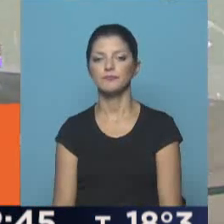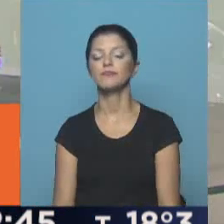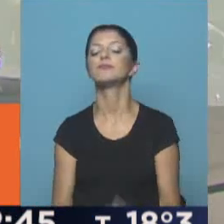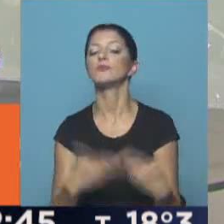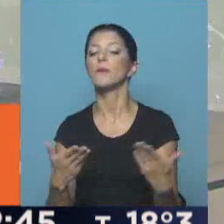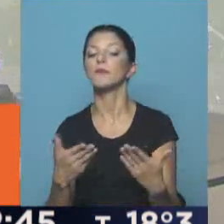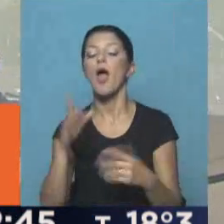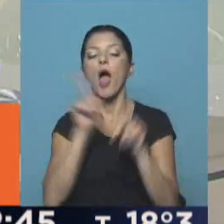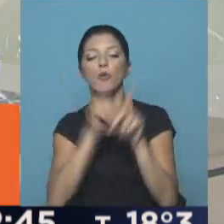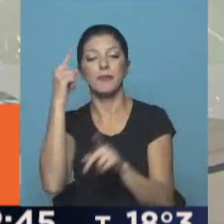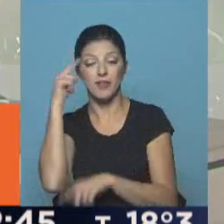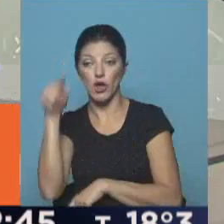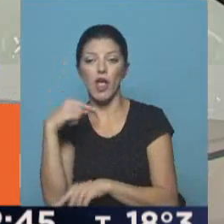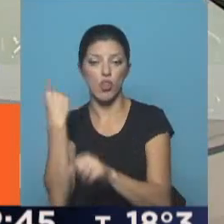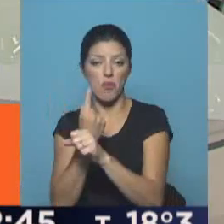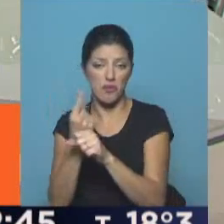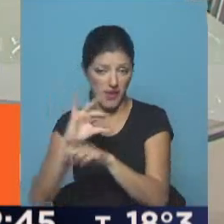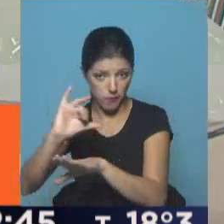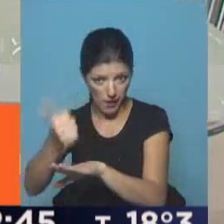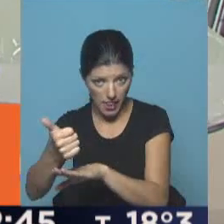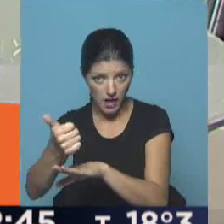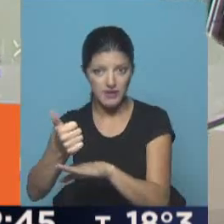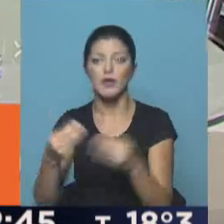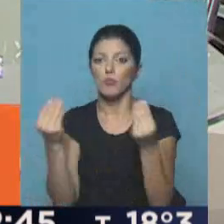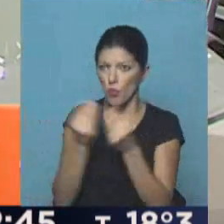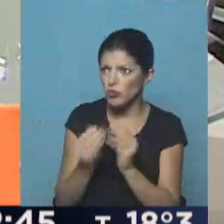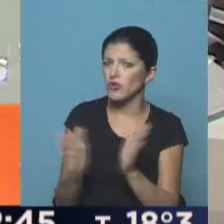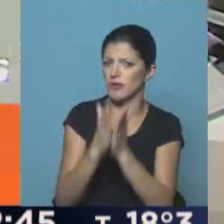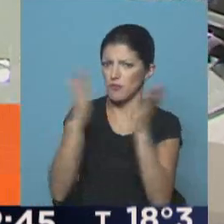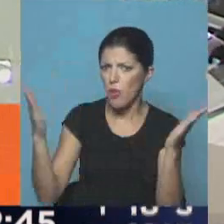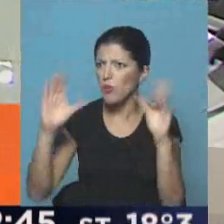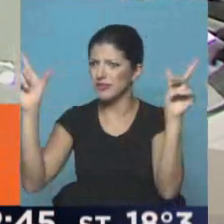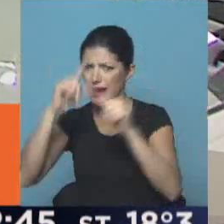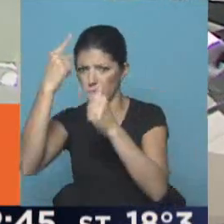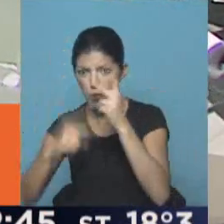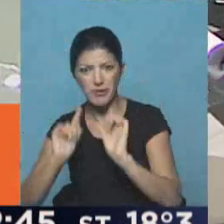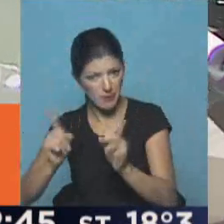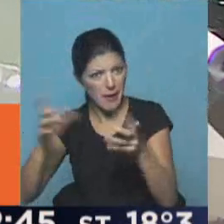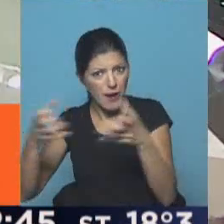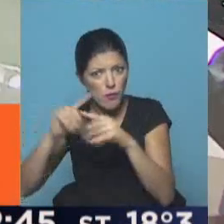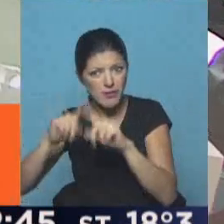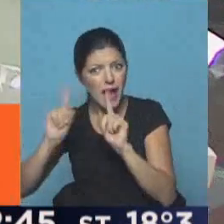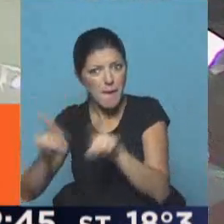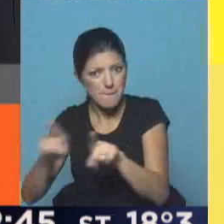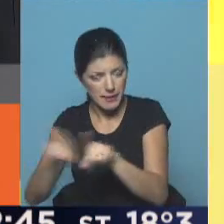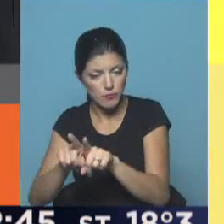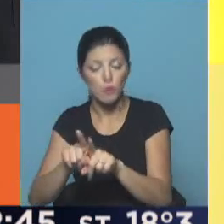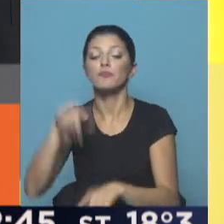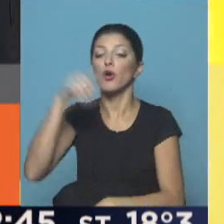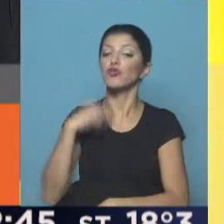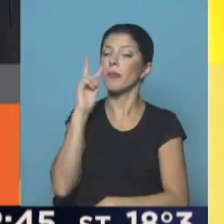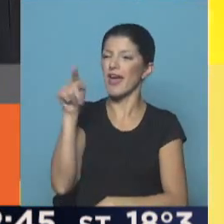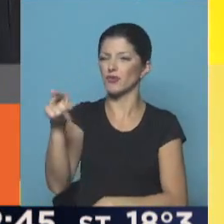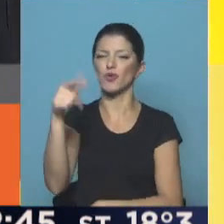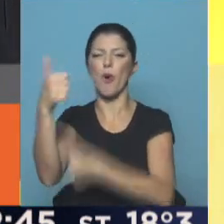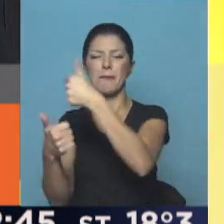fue agitada por muchos medios de comunicación, agitada dentro del Partido Laborista, hoy veía a Owen Smith, su contrincante